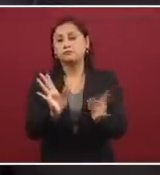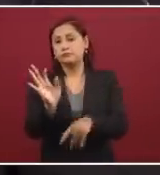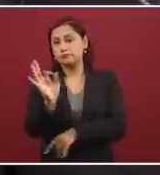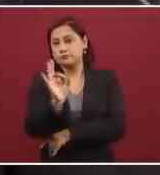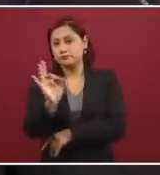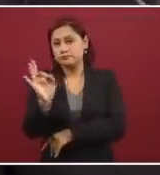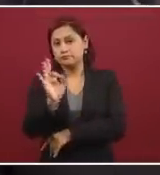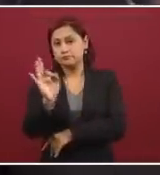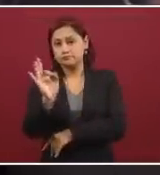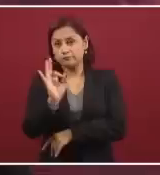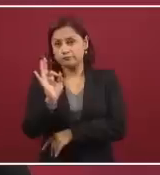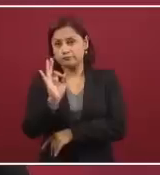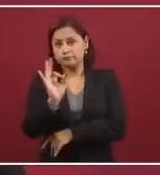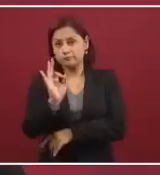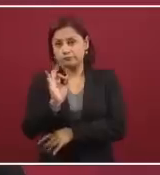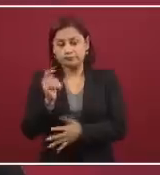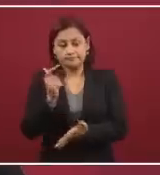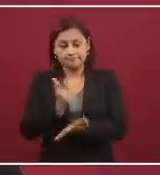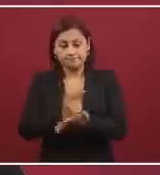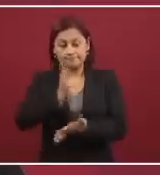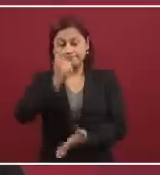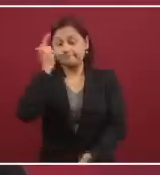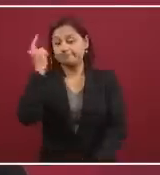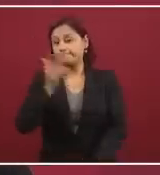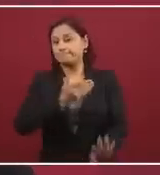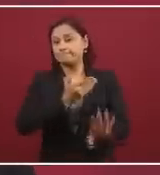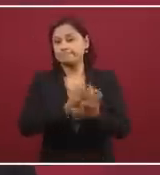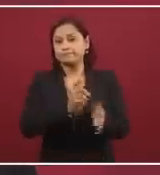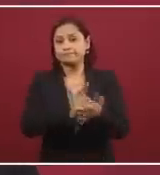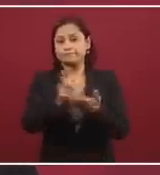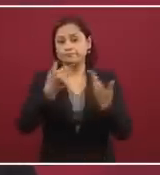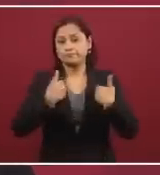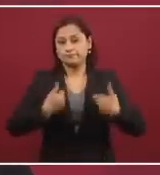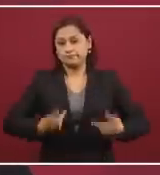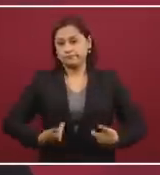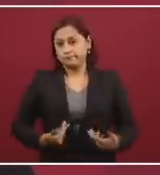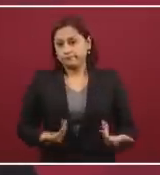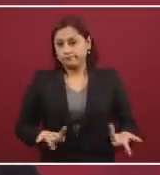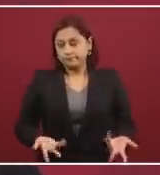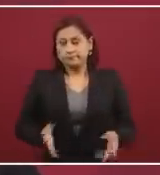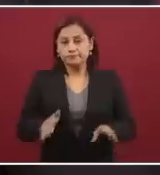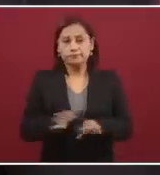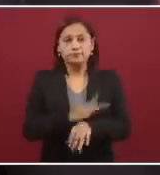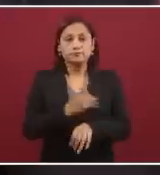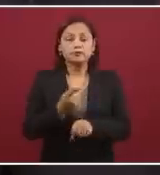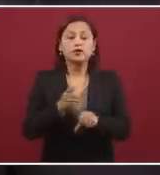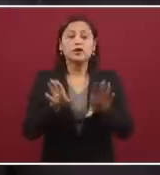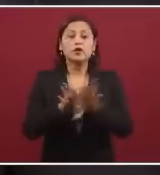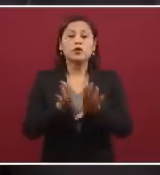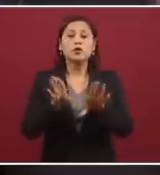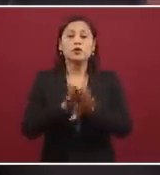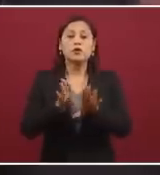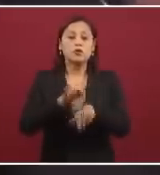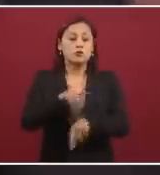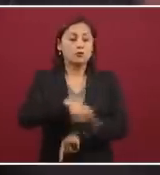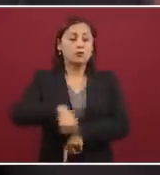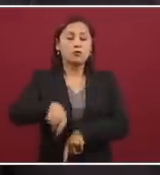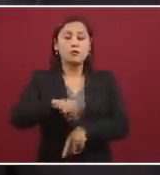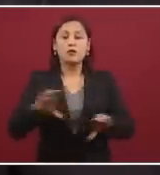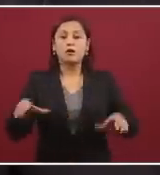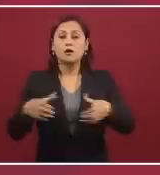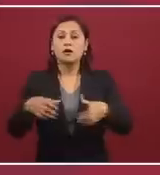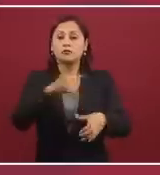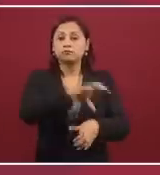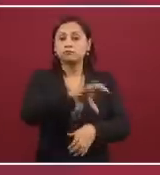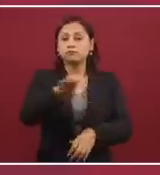y grave violación de derechos humanos porque como se van a mantener estancias infantiles sin seguridad